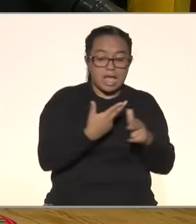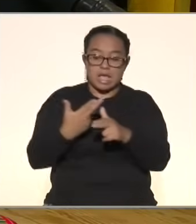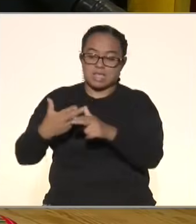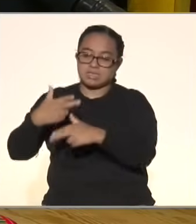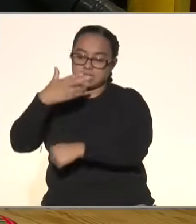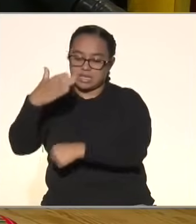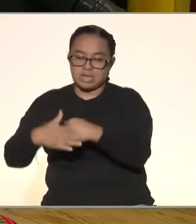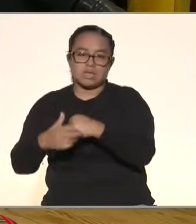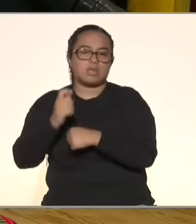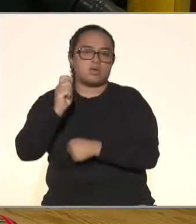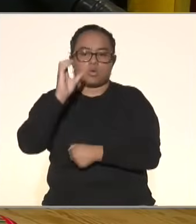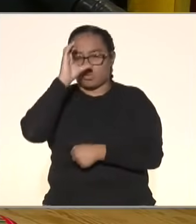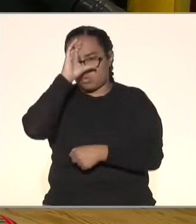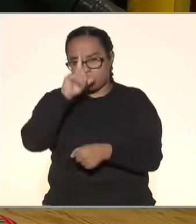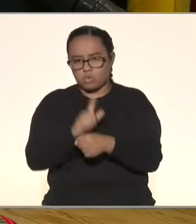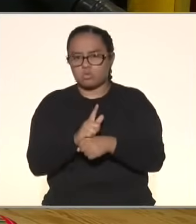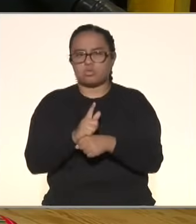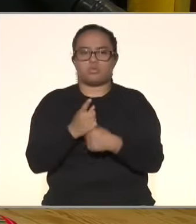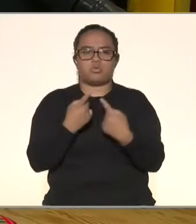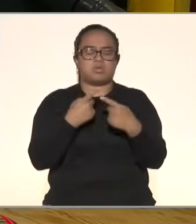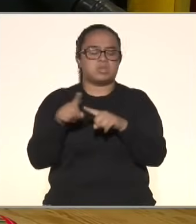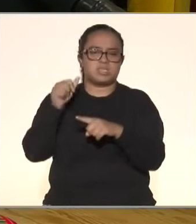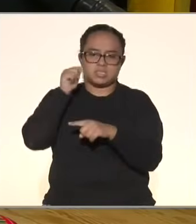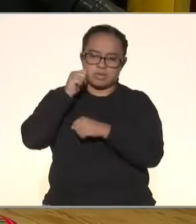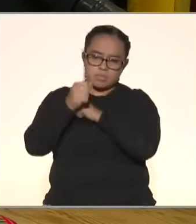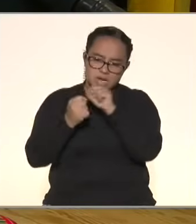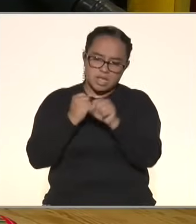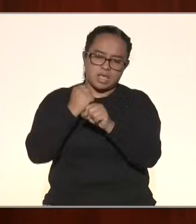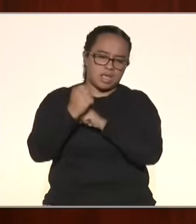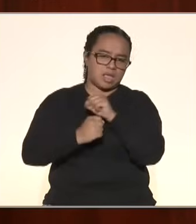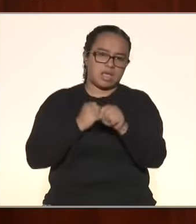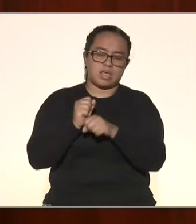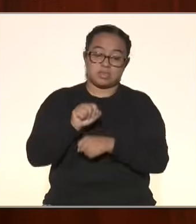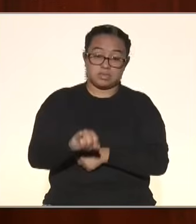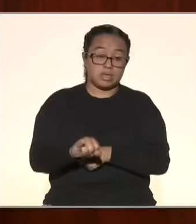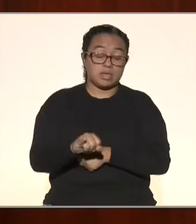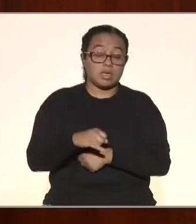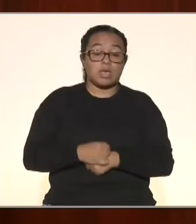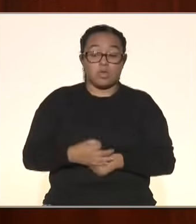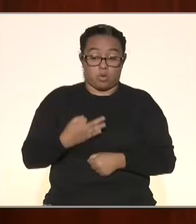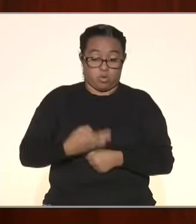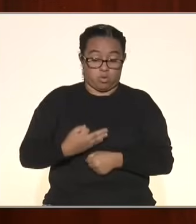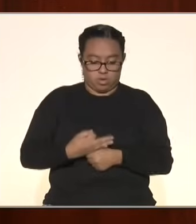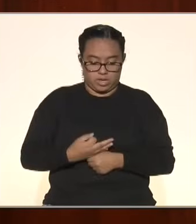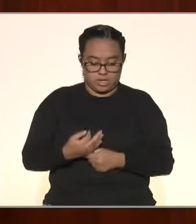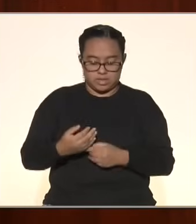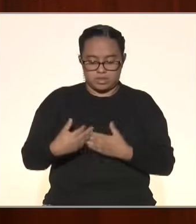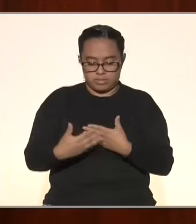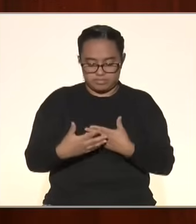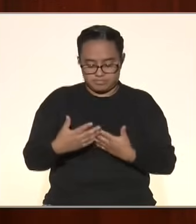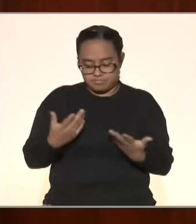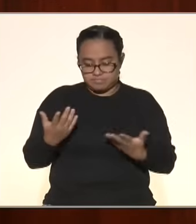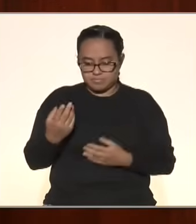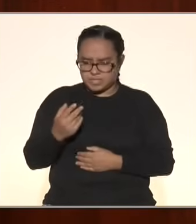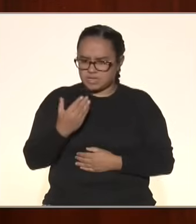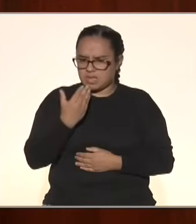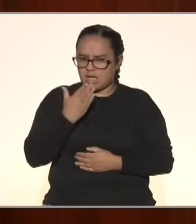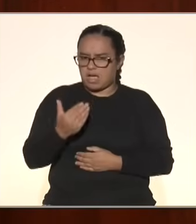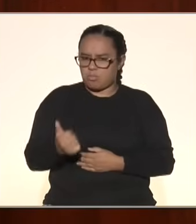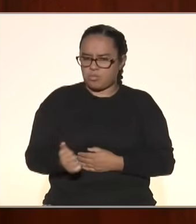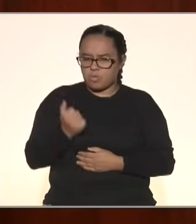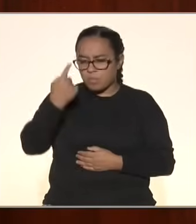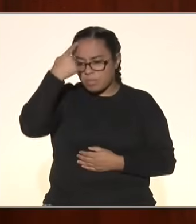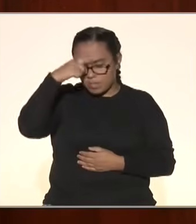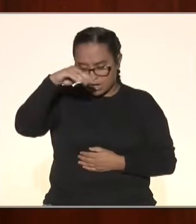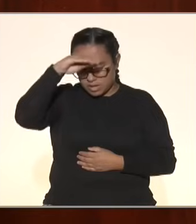culturas lo ha habido en diferentes momentos del año. Y me parece que es un buen momento para reflexionar y además pues